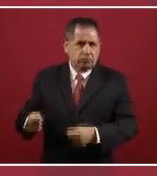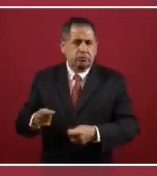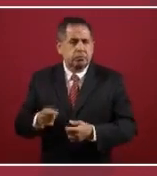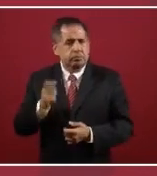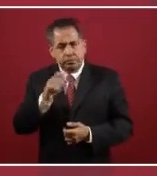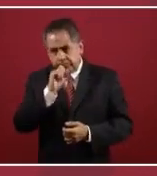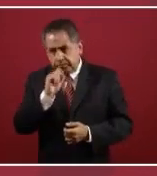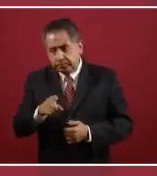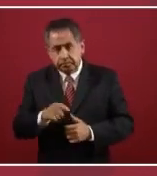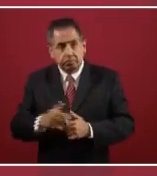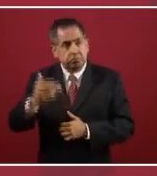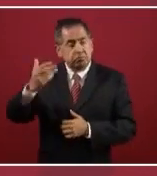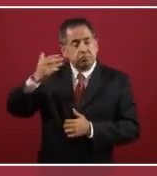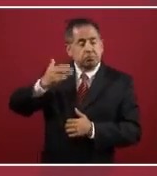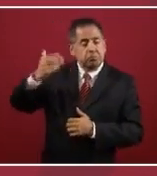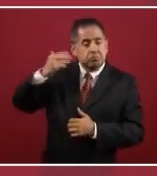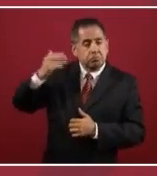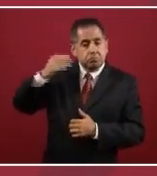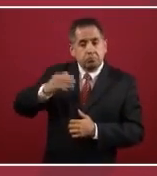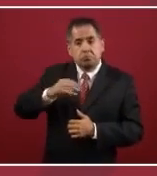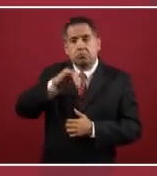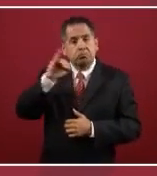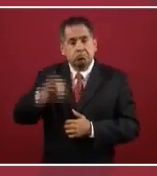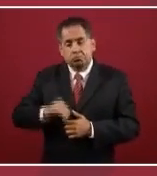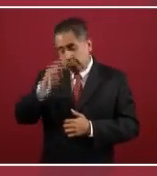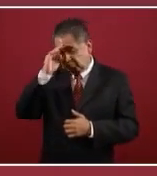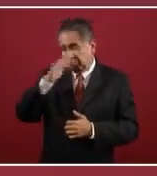sino nunca, considero,